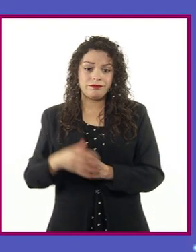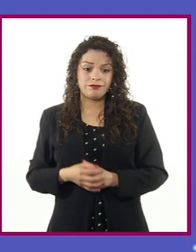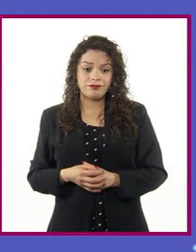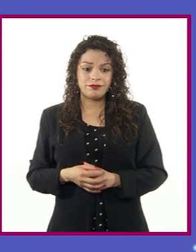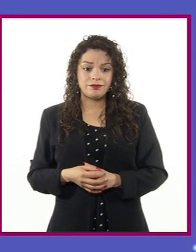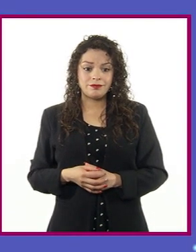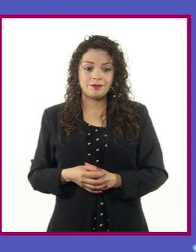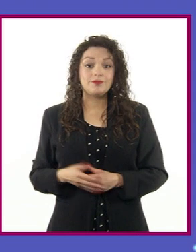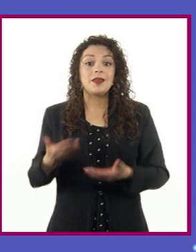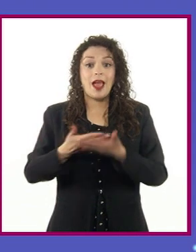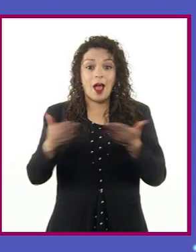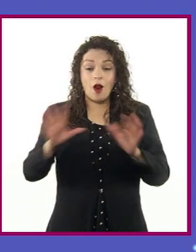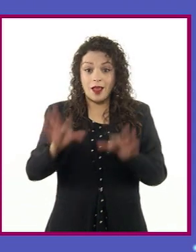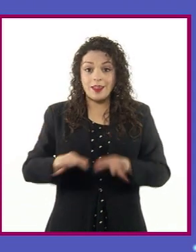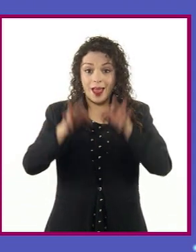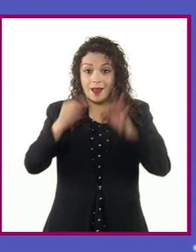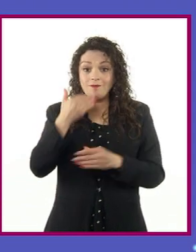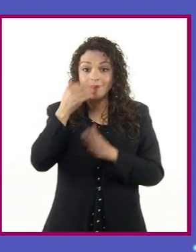queda como la vemos.